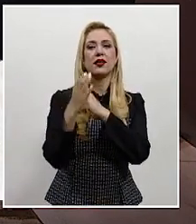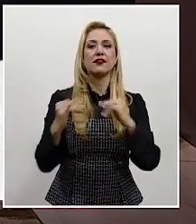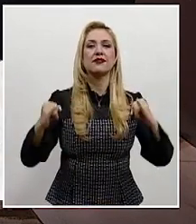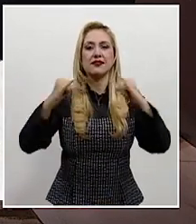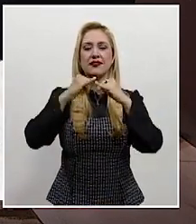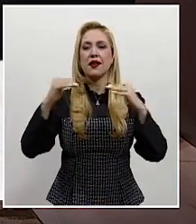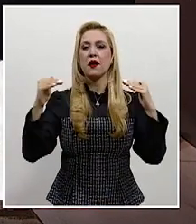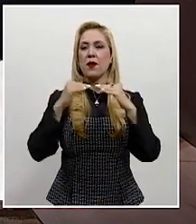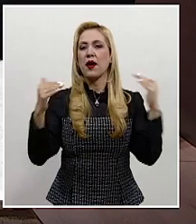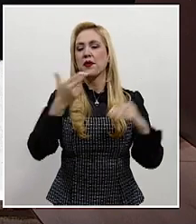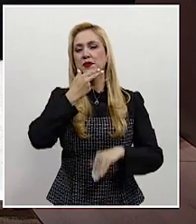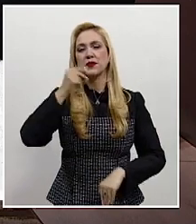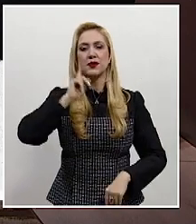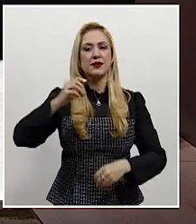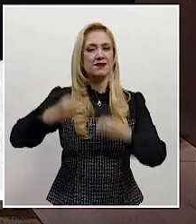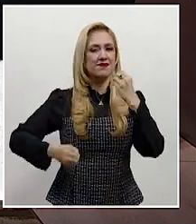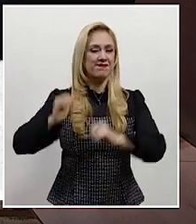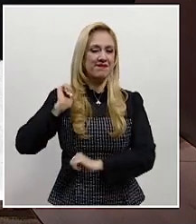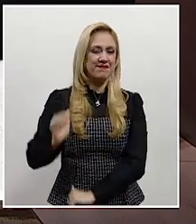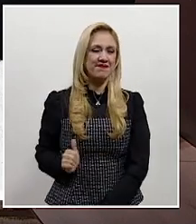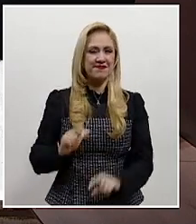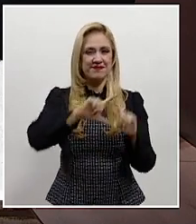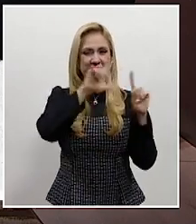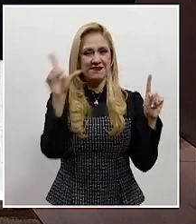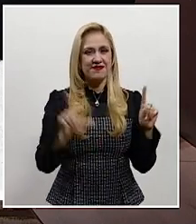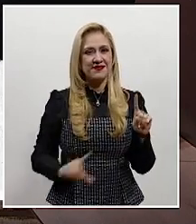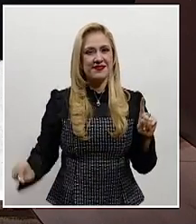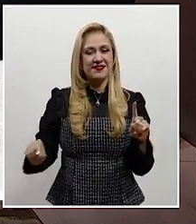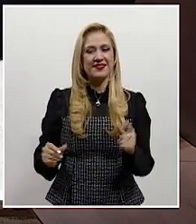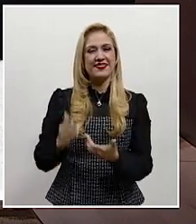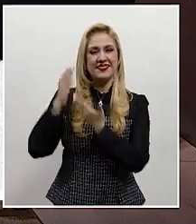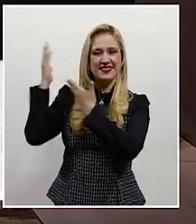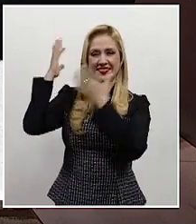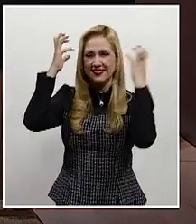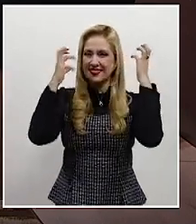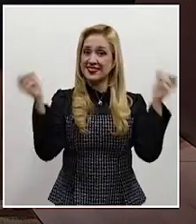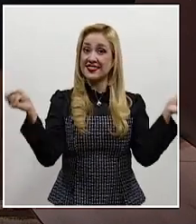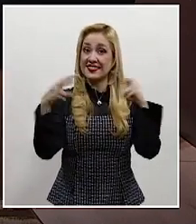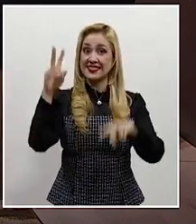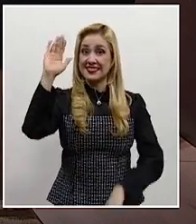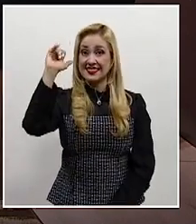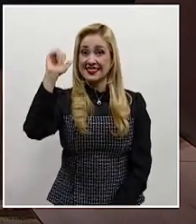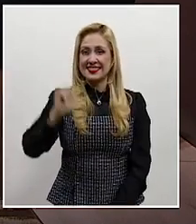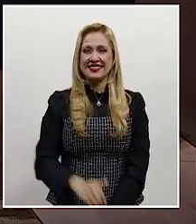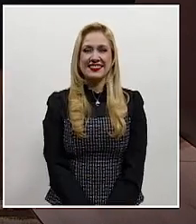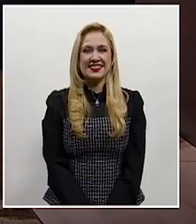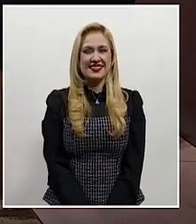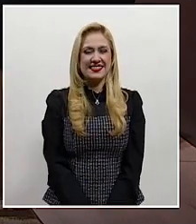Interinstitucional de Igualdad de Género del Poder Judicial de la Federación. Soy Verónica González. Hasta la próxima.